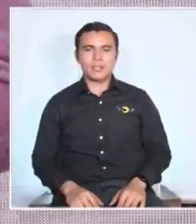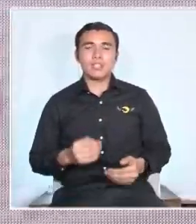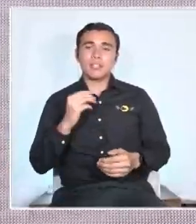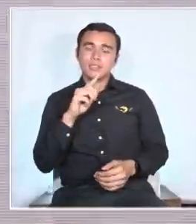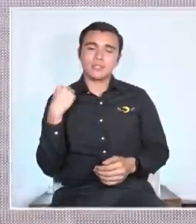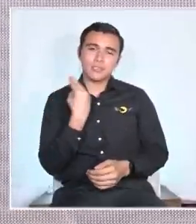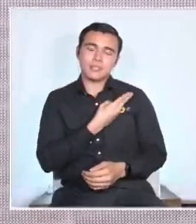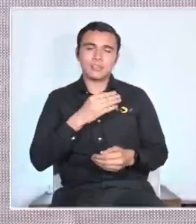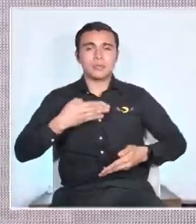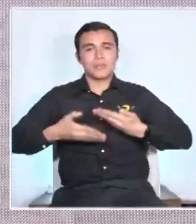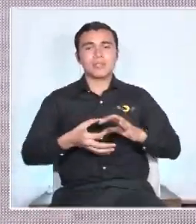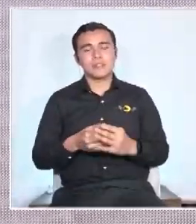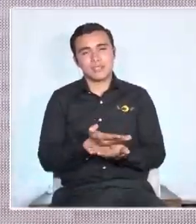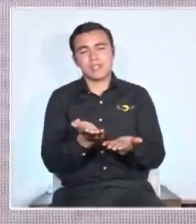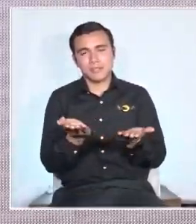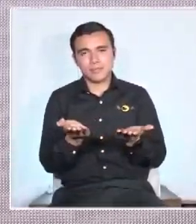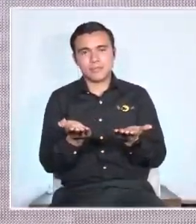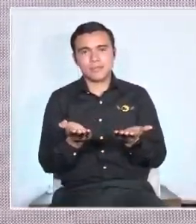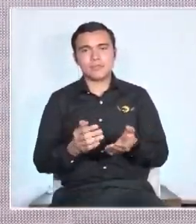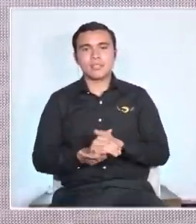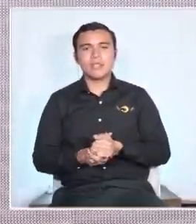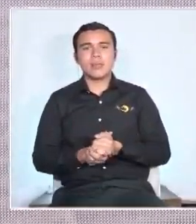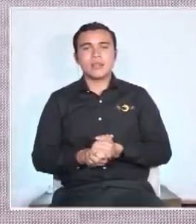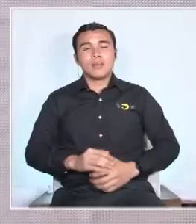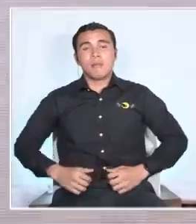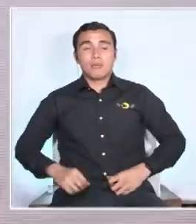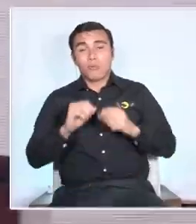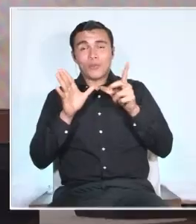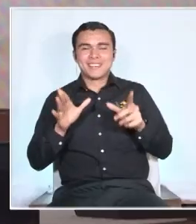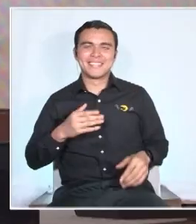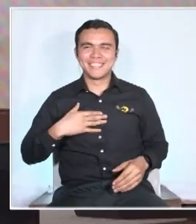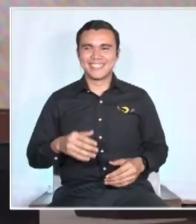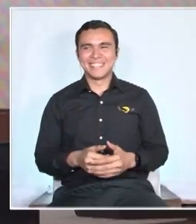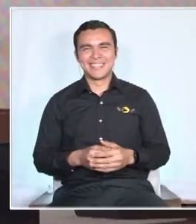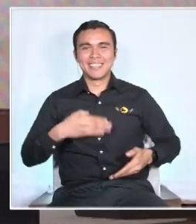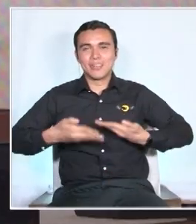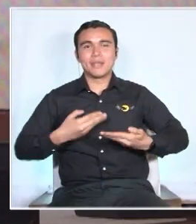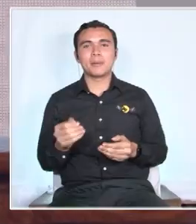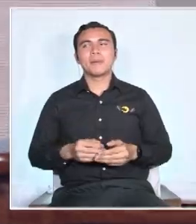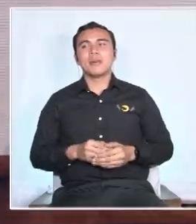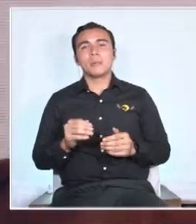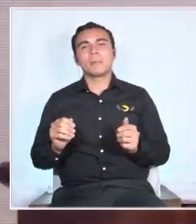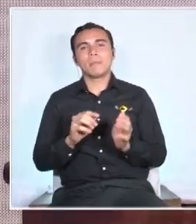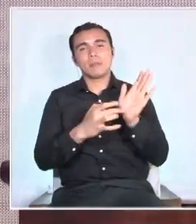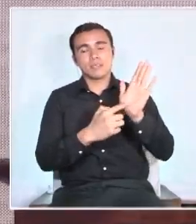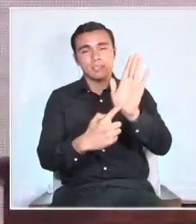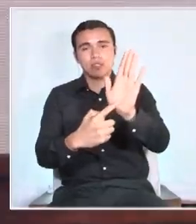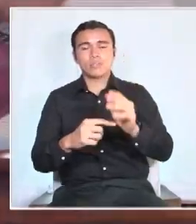Estamos contentos de estar acá. Pero bueno, wow, ¿cuántos se gozaron con esa presentación profética